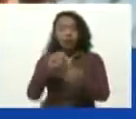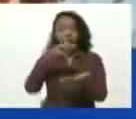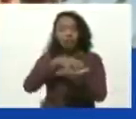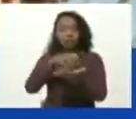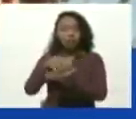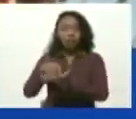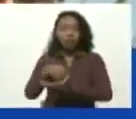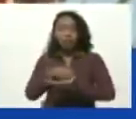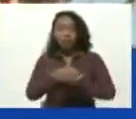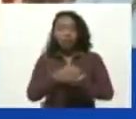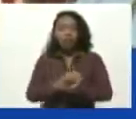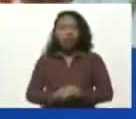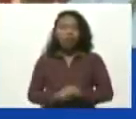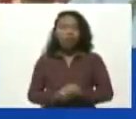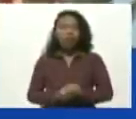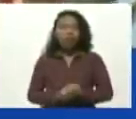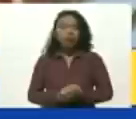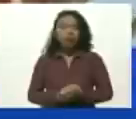Pariaguam,